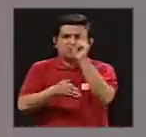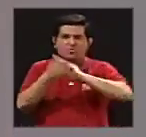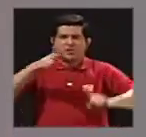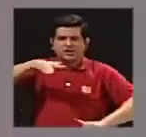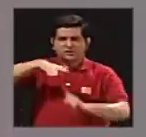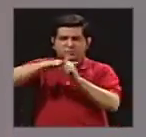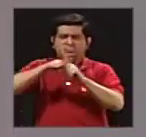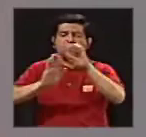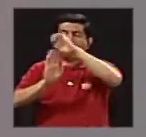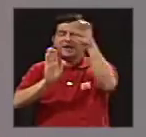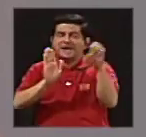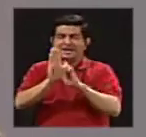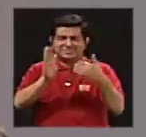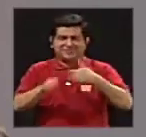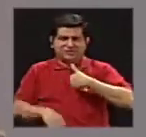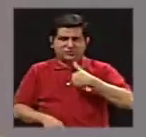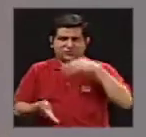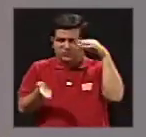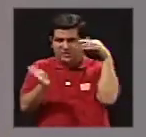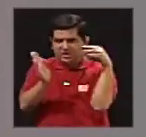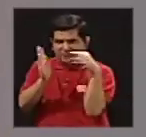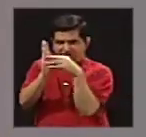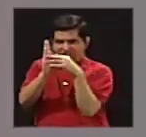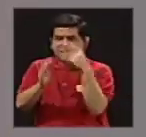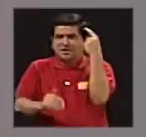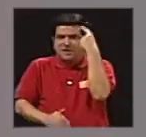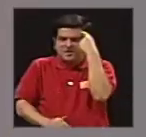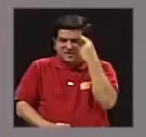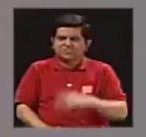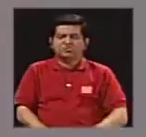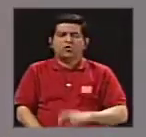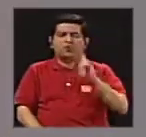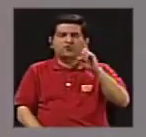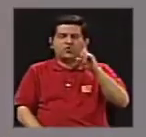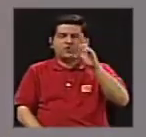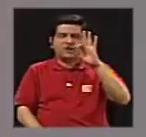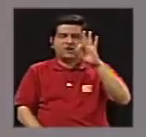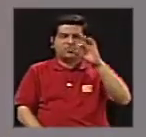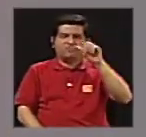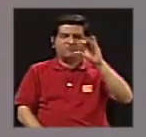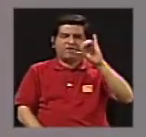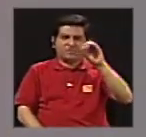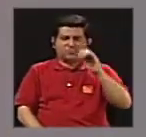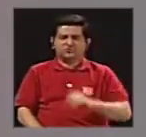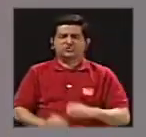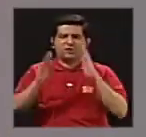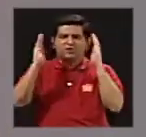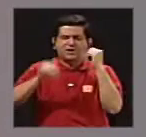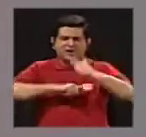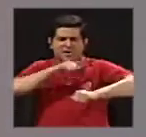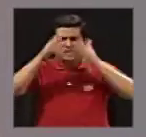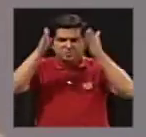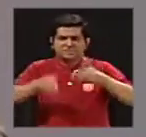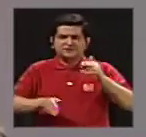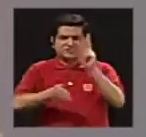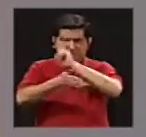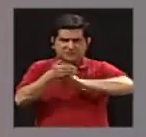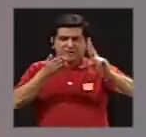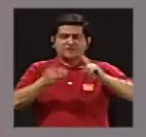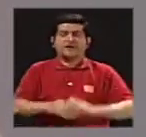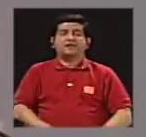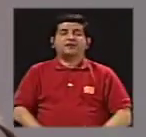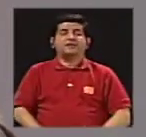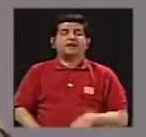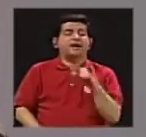plasmada en el estatuto y como fue pensada por Rodrigo facio también y Los grandes forjadores de la universidad pero que una